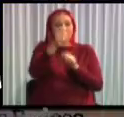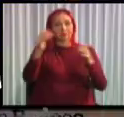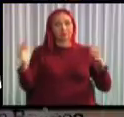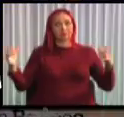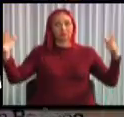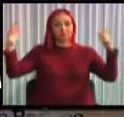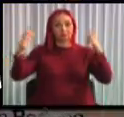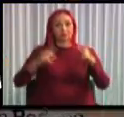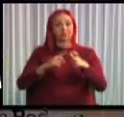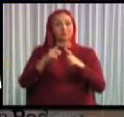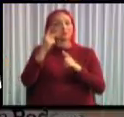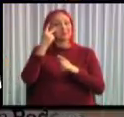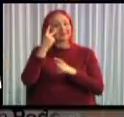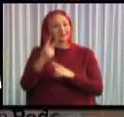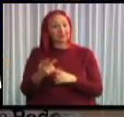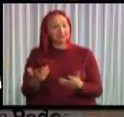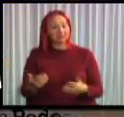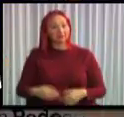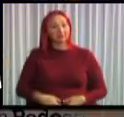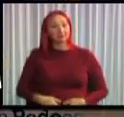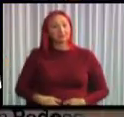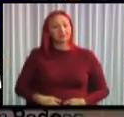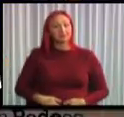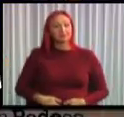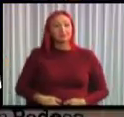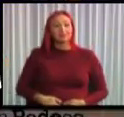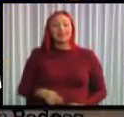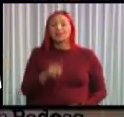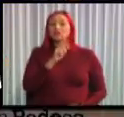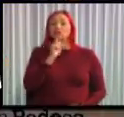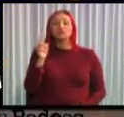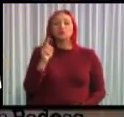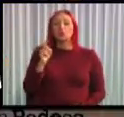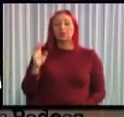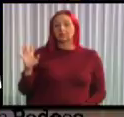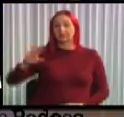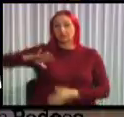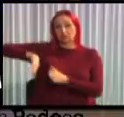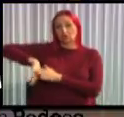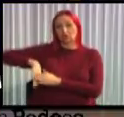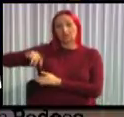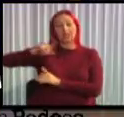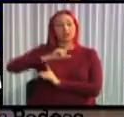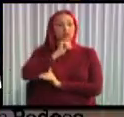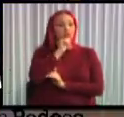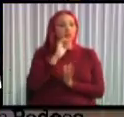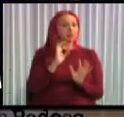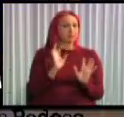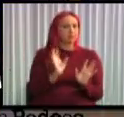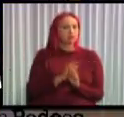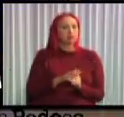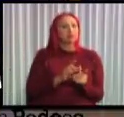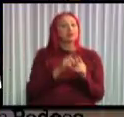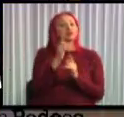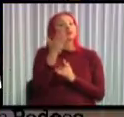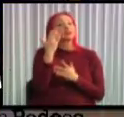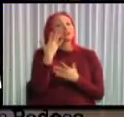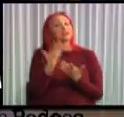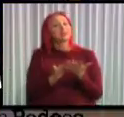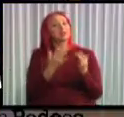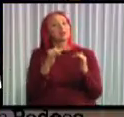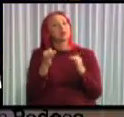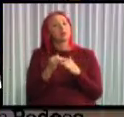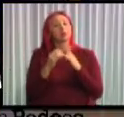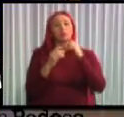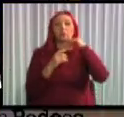magnitud, y ver que ellos no son la excepción, que ellos no son la excepción. Si usted jugó con una